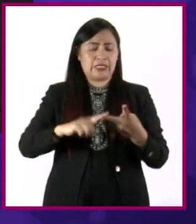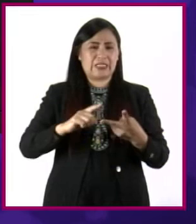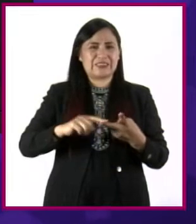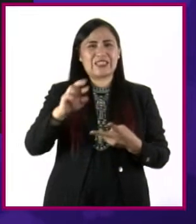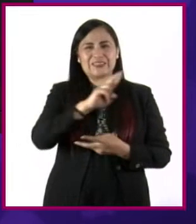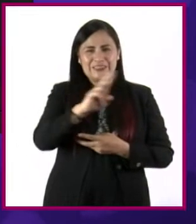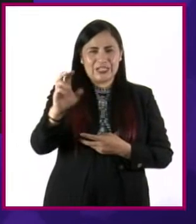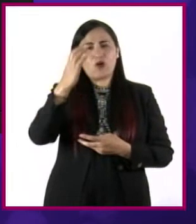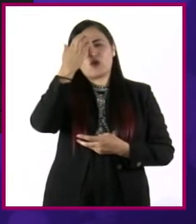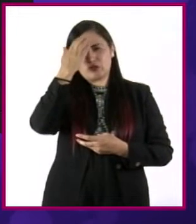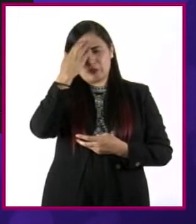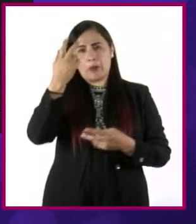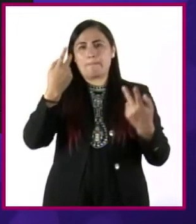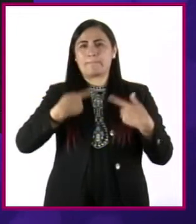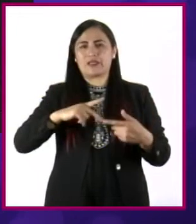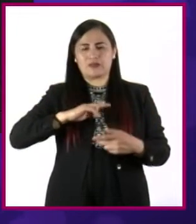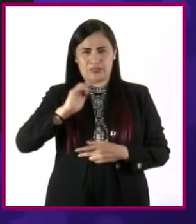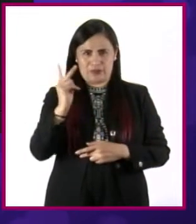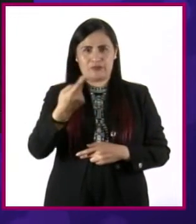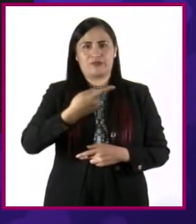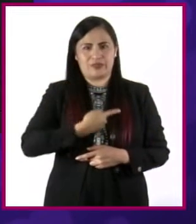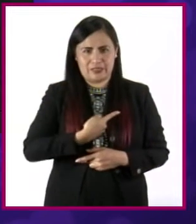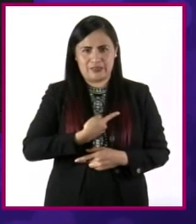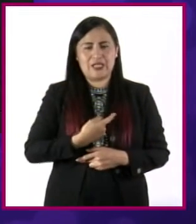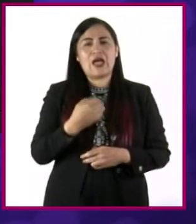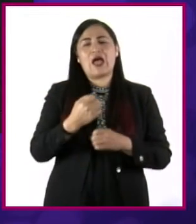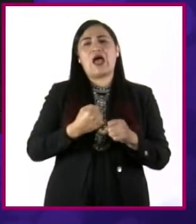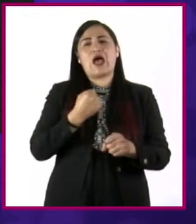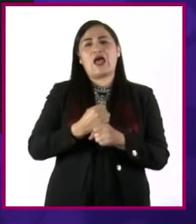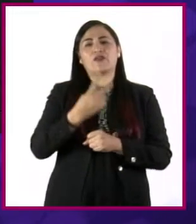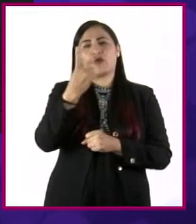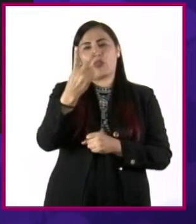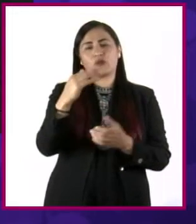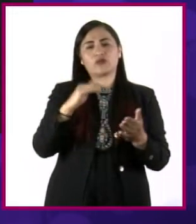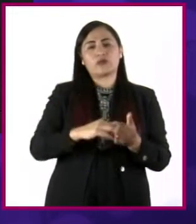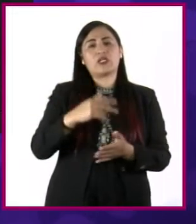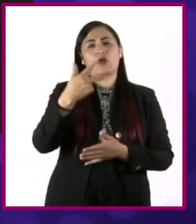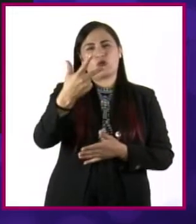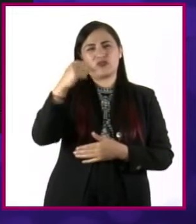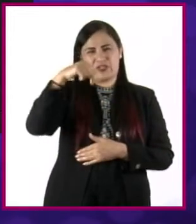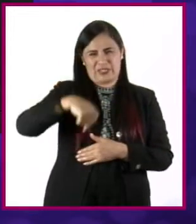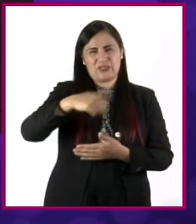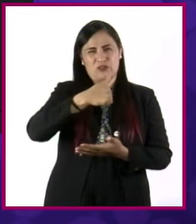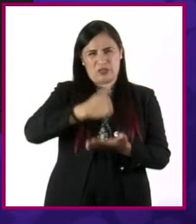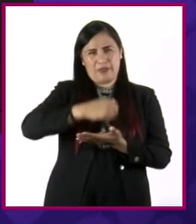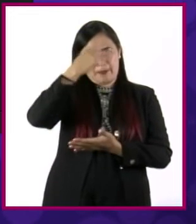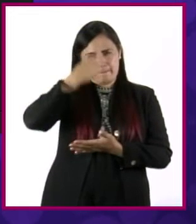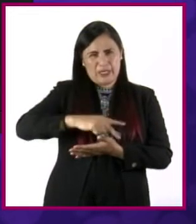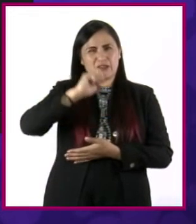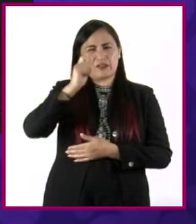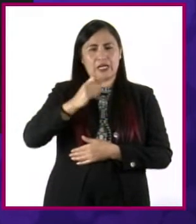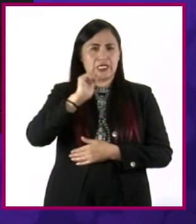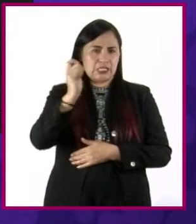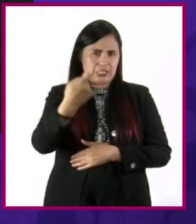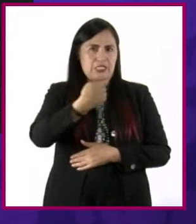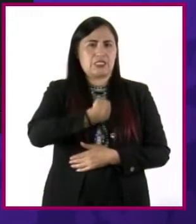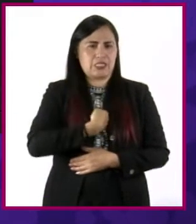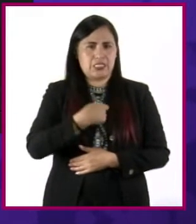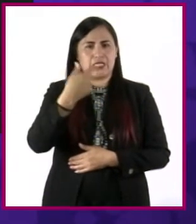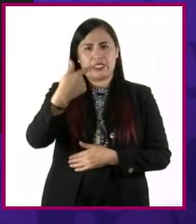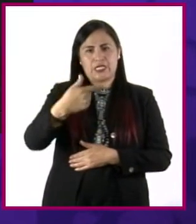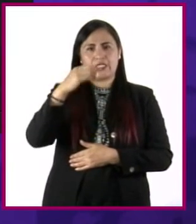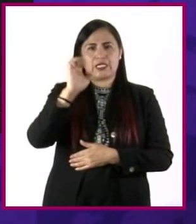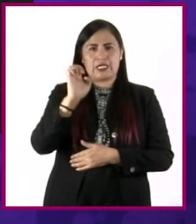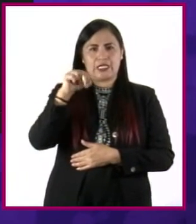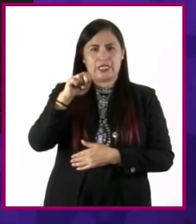las personas trans. Desde el 2008 en la Ciudad de México existe la Ley de Identidad de Género, que es una ley